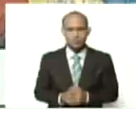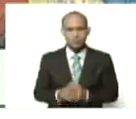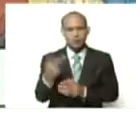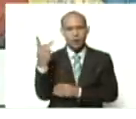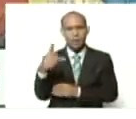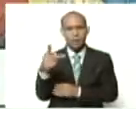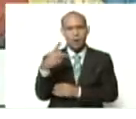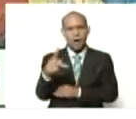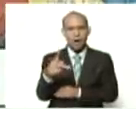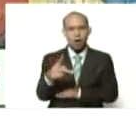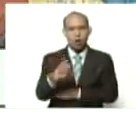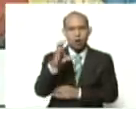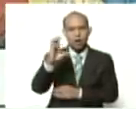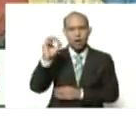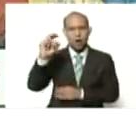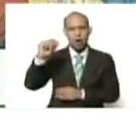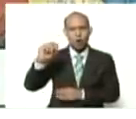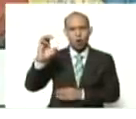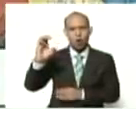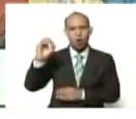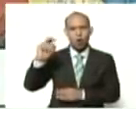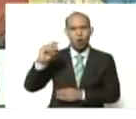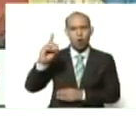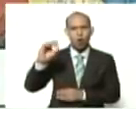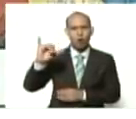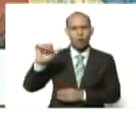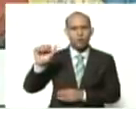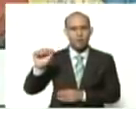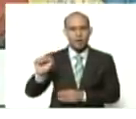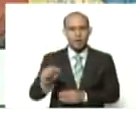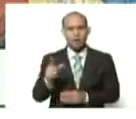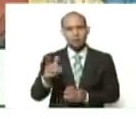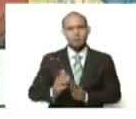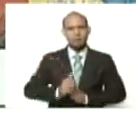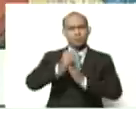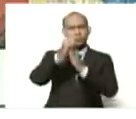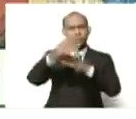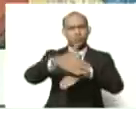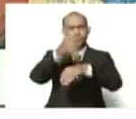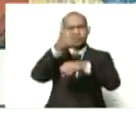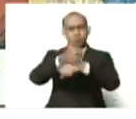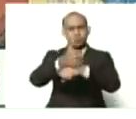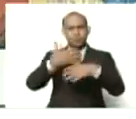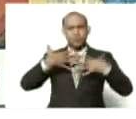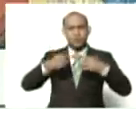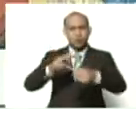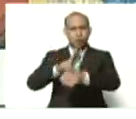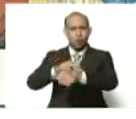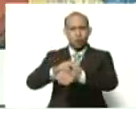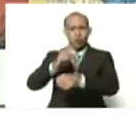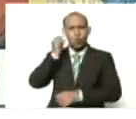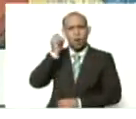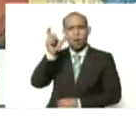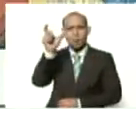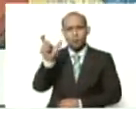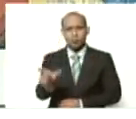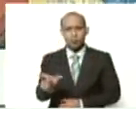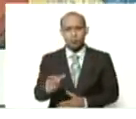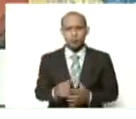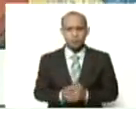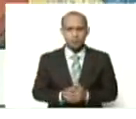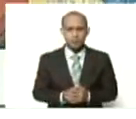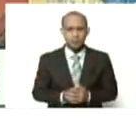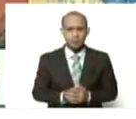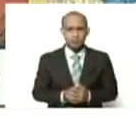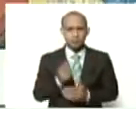Parroquia La Concordia, municipio San Cristóbal. Está con la Autoridad Única de Salud del Estado, doctora Amelia Fraxel,